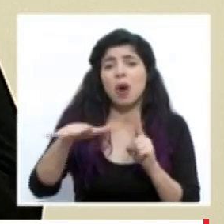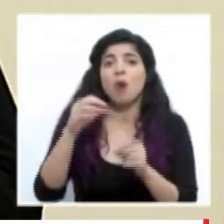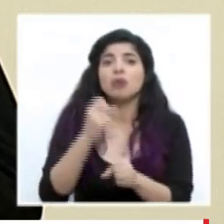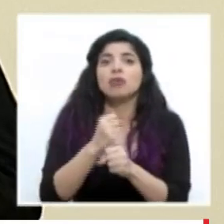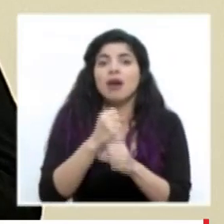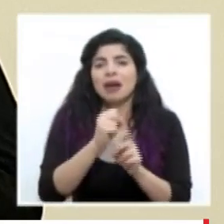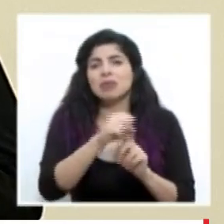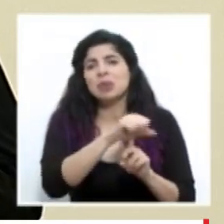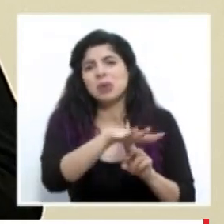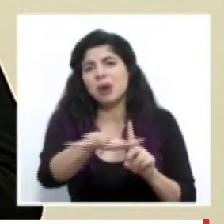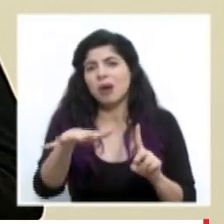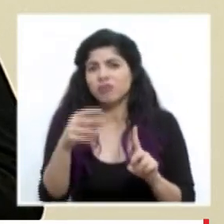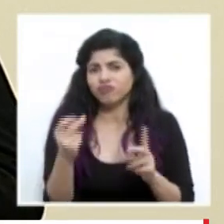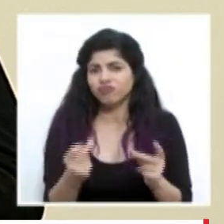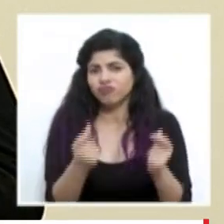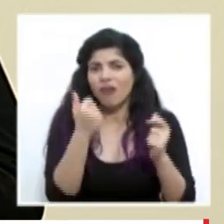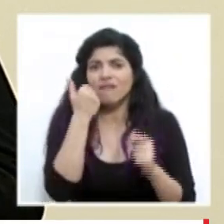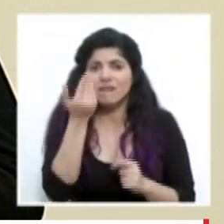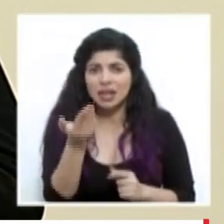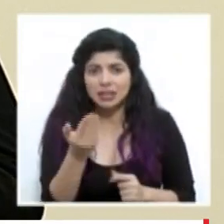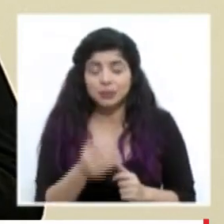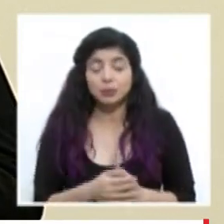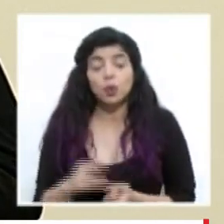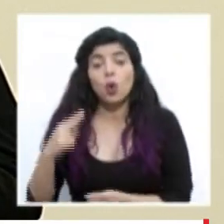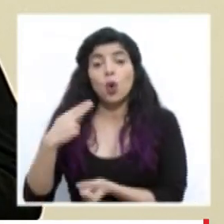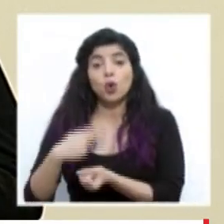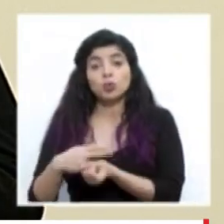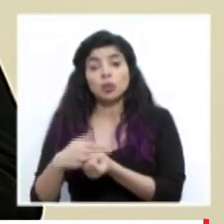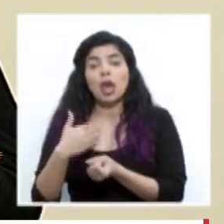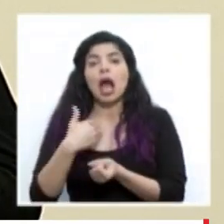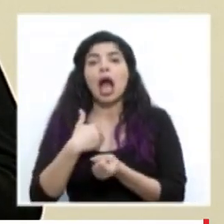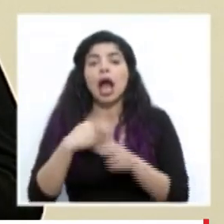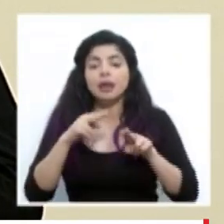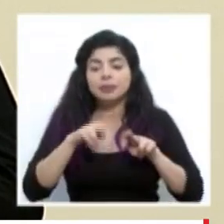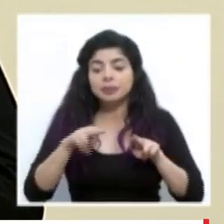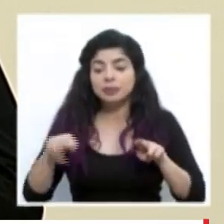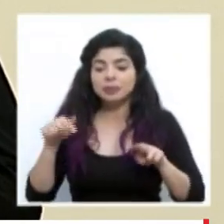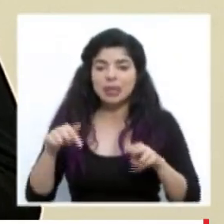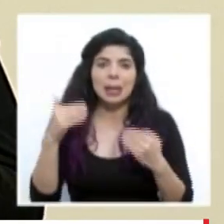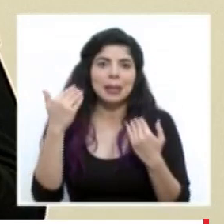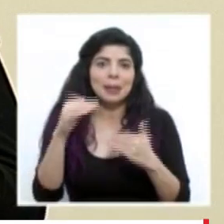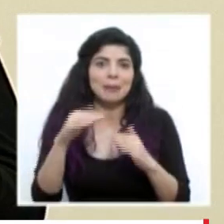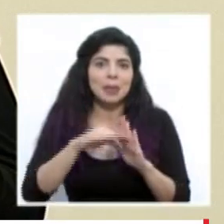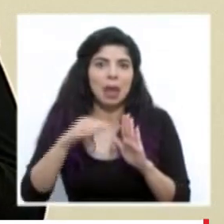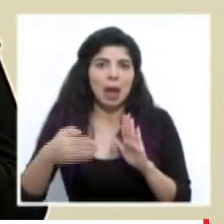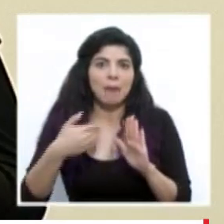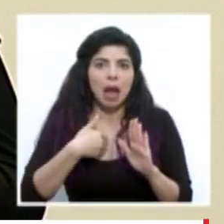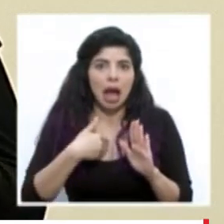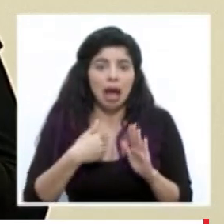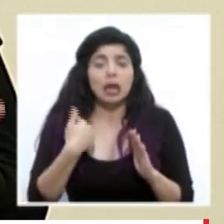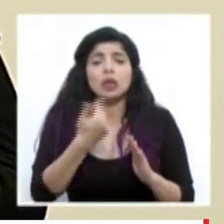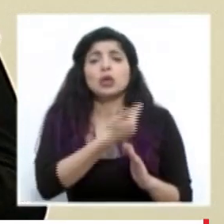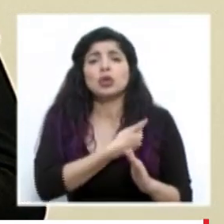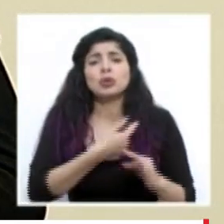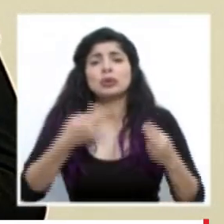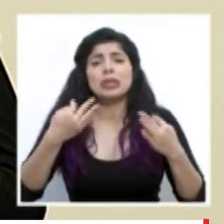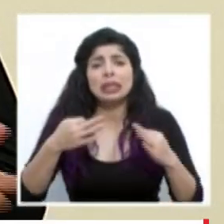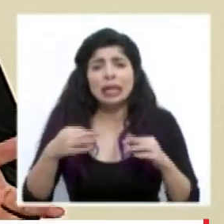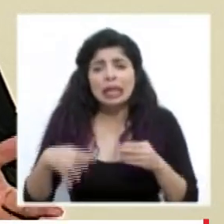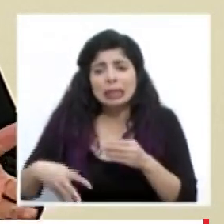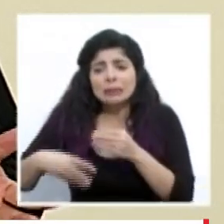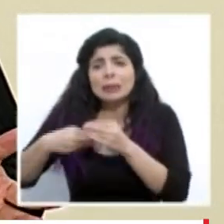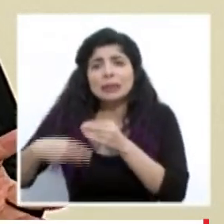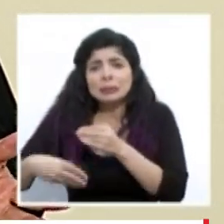Los hospitales tienen una capacidad de camas limitada. que nosotros la hemos tratado de ir ampliando lo más que se